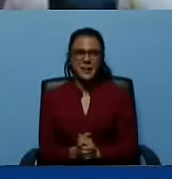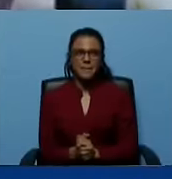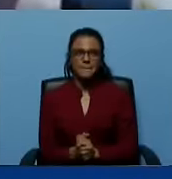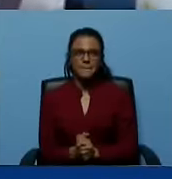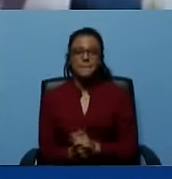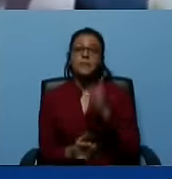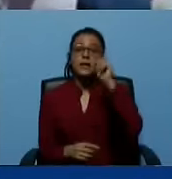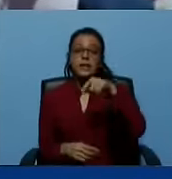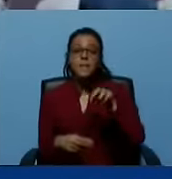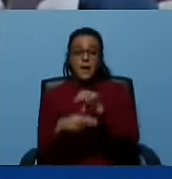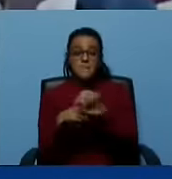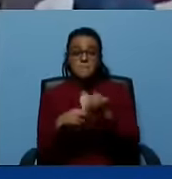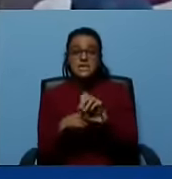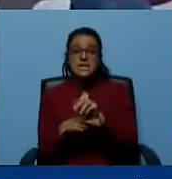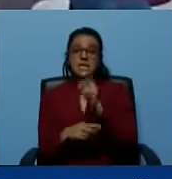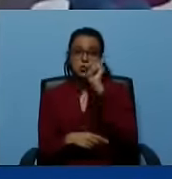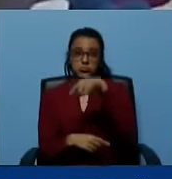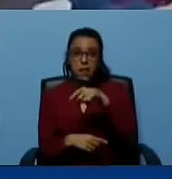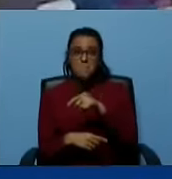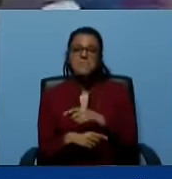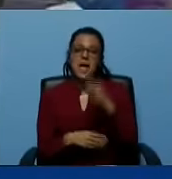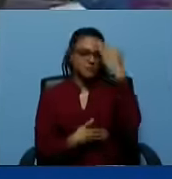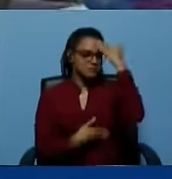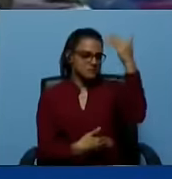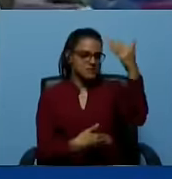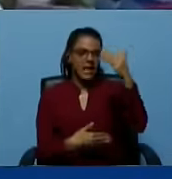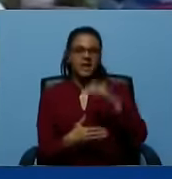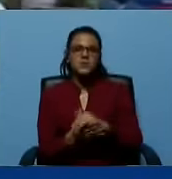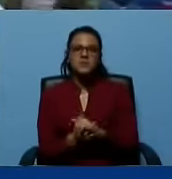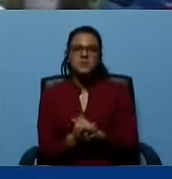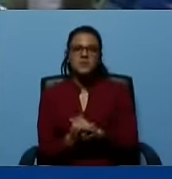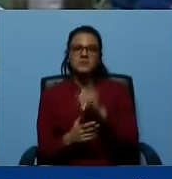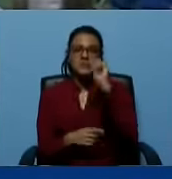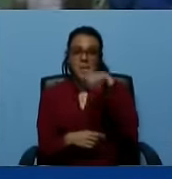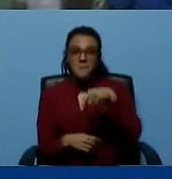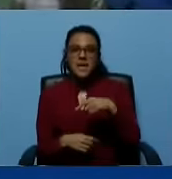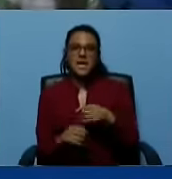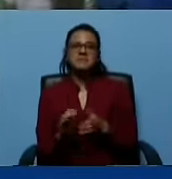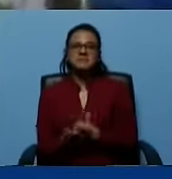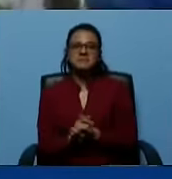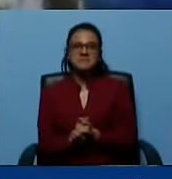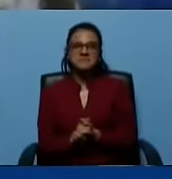Al ministro de Turismo, Alí Padrón. Turismo, turismo, turismo.